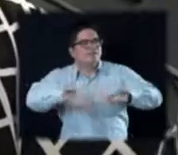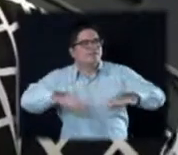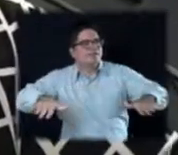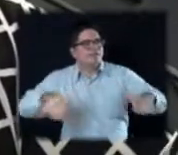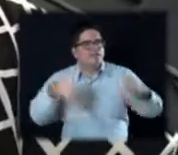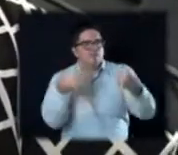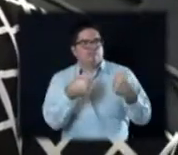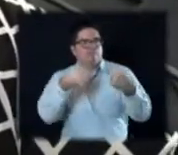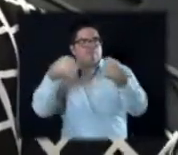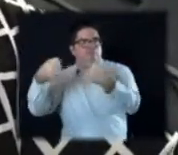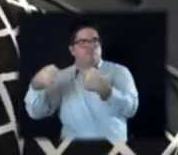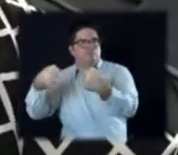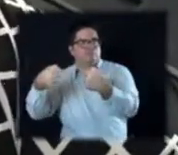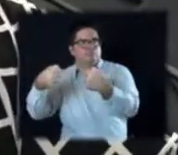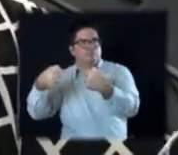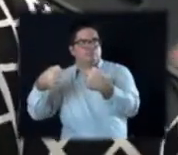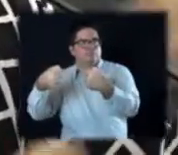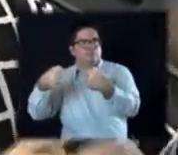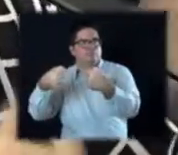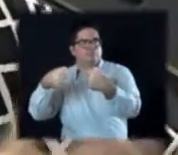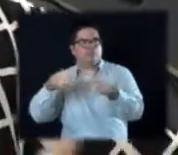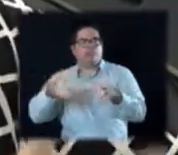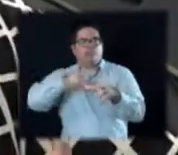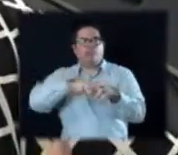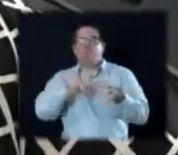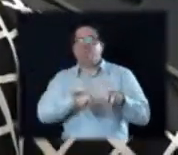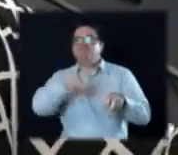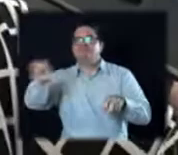transportación de niños en febrero.